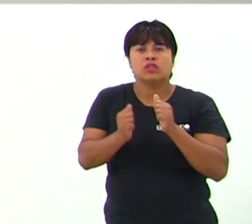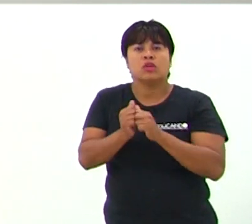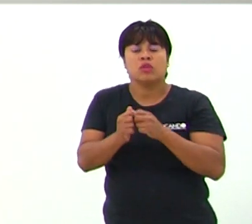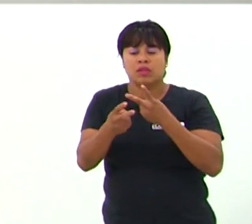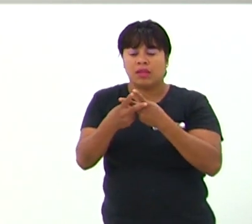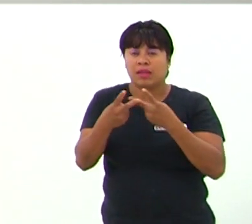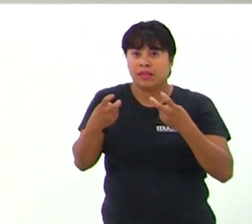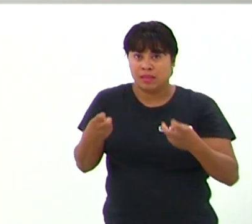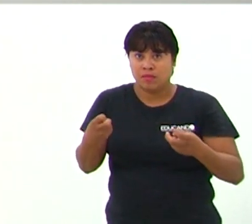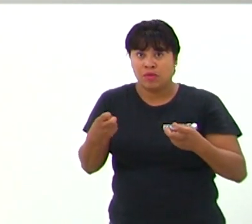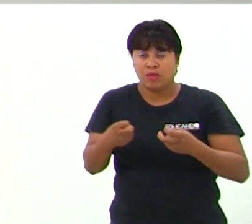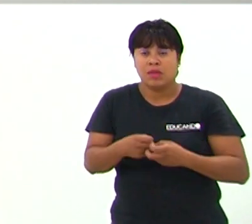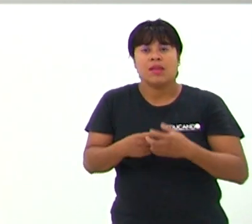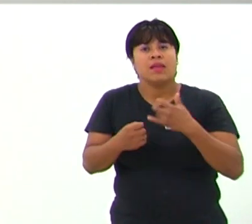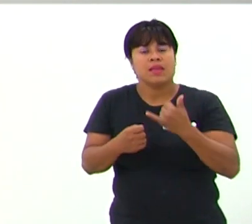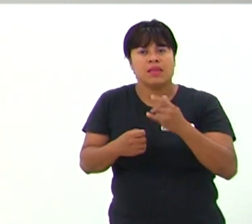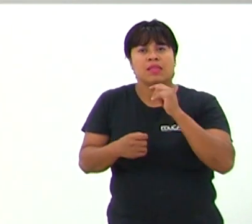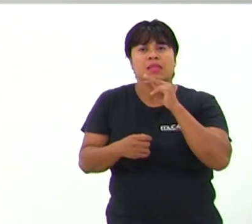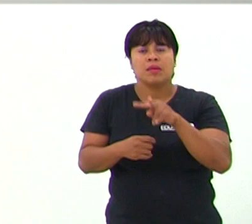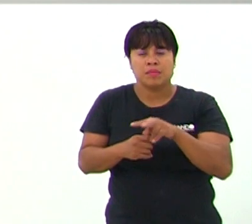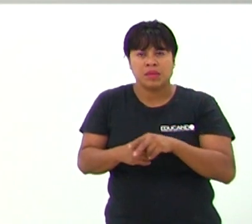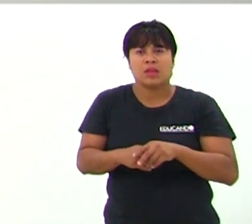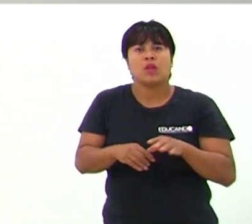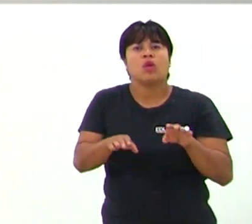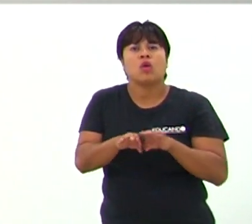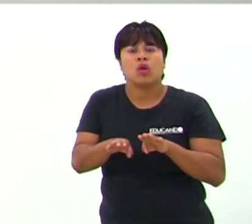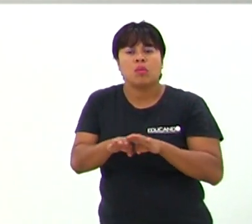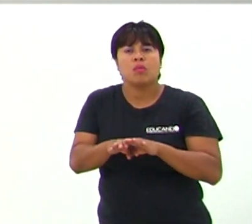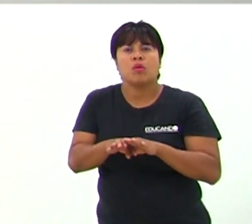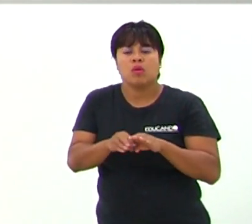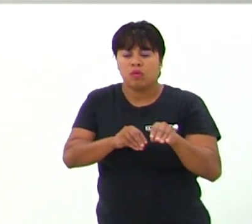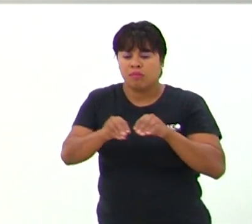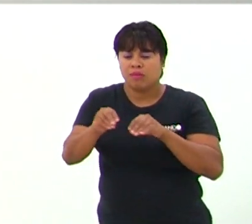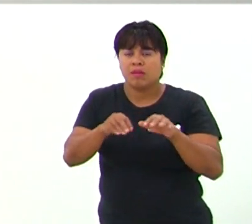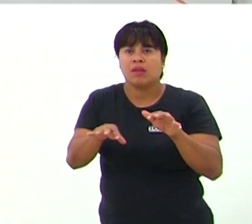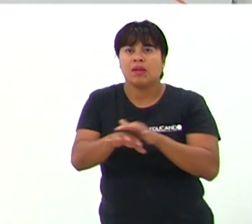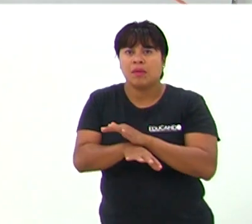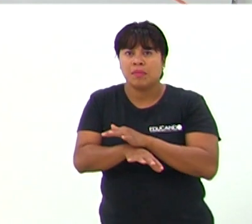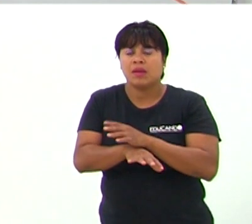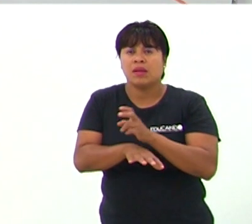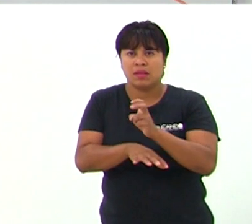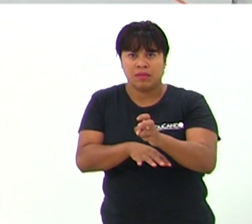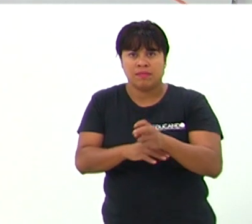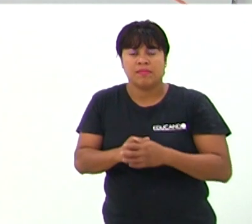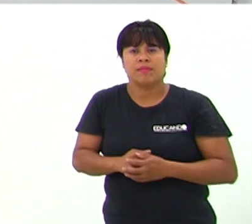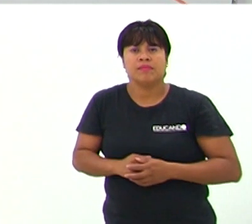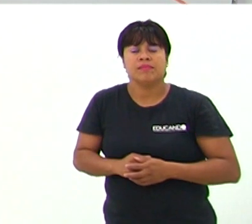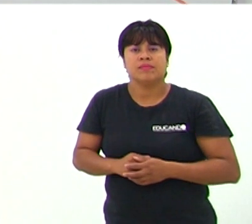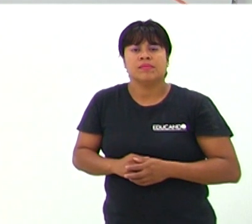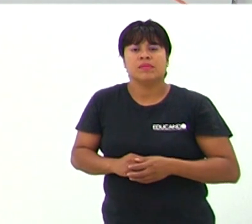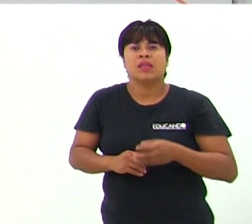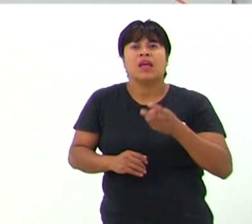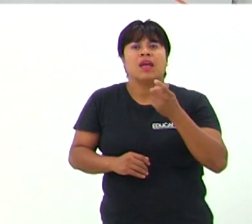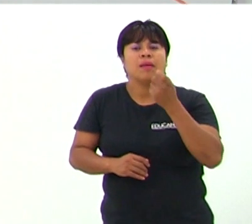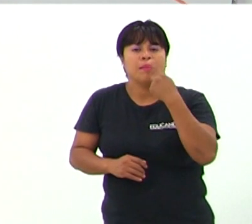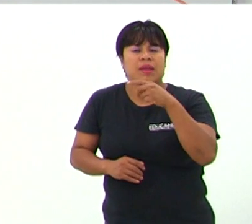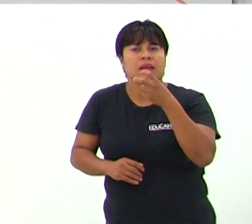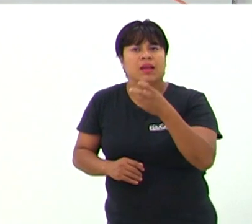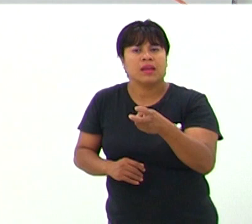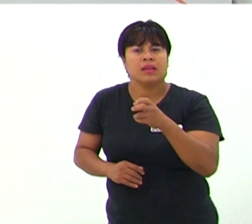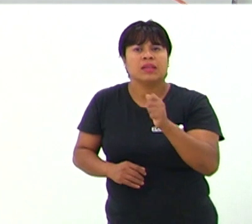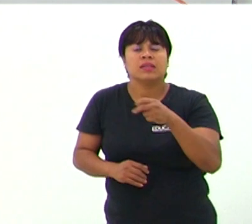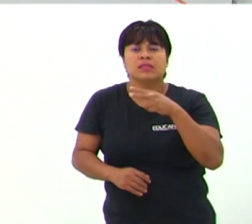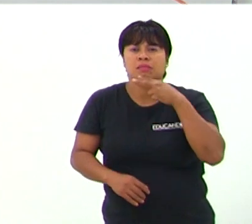de adjetivos y también cómo modifican o en qué momento modifican a lo que es